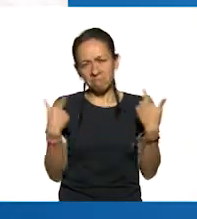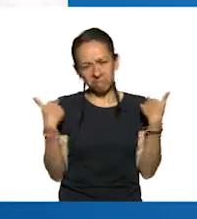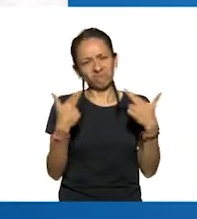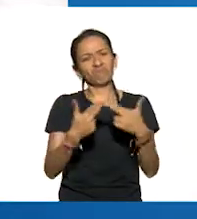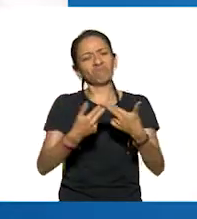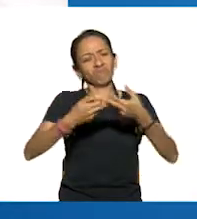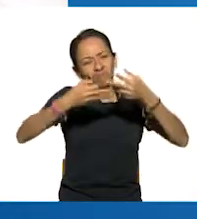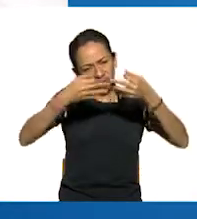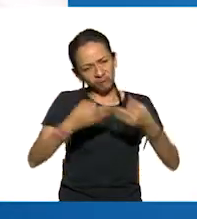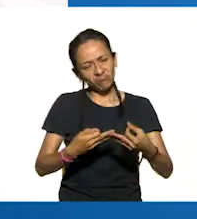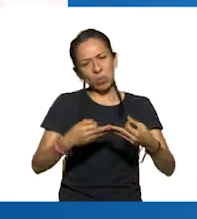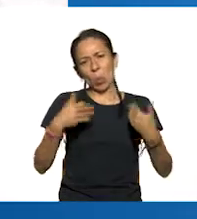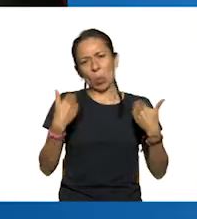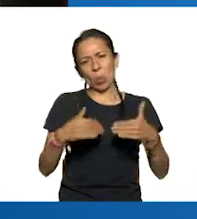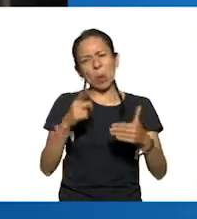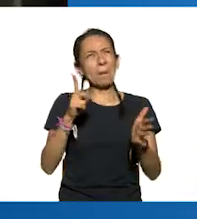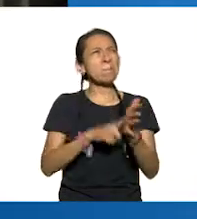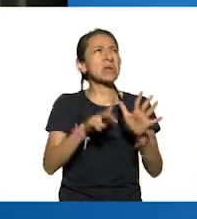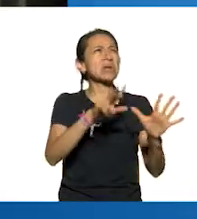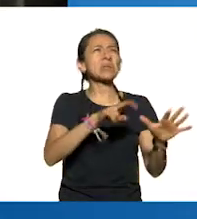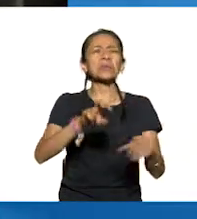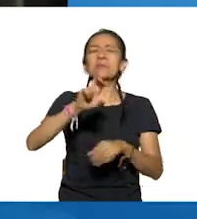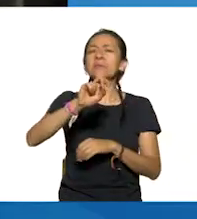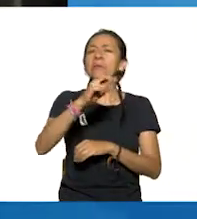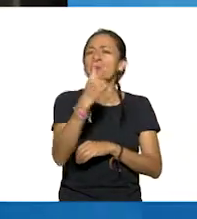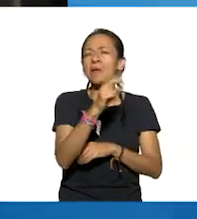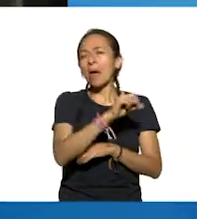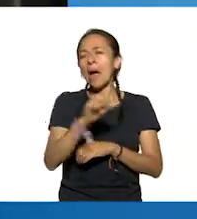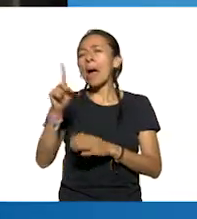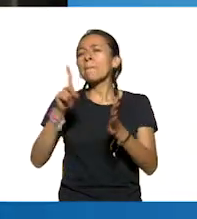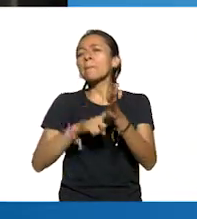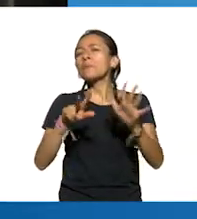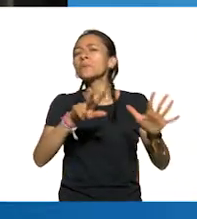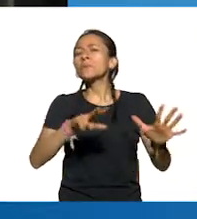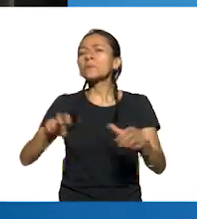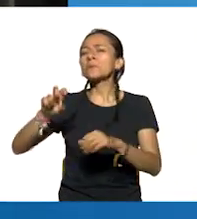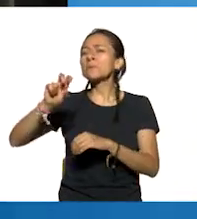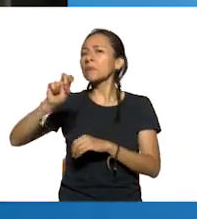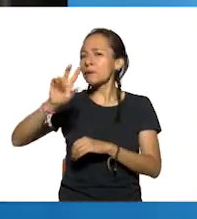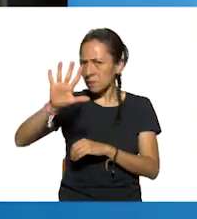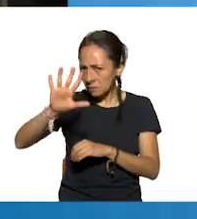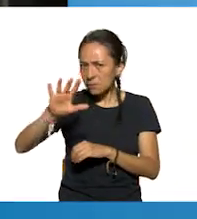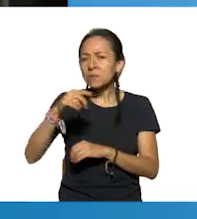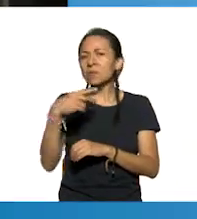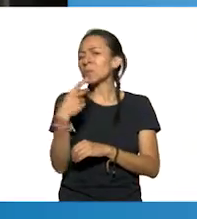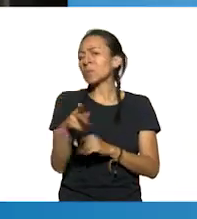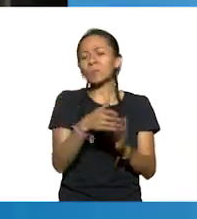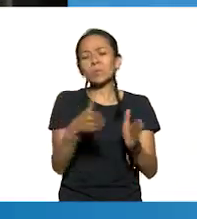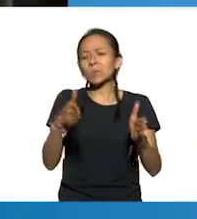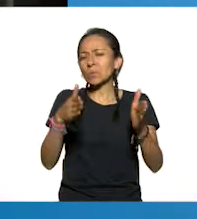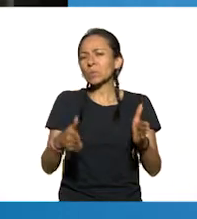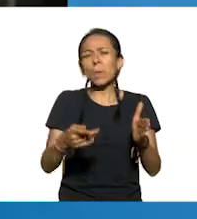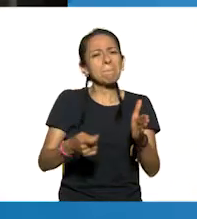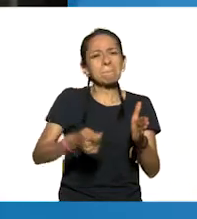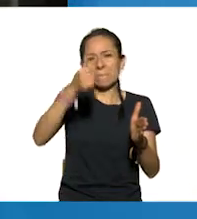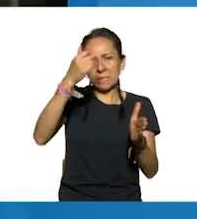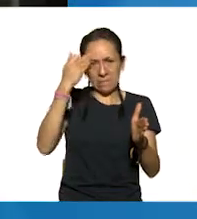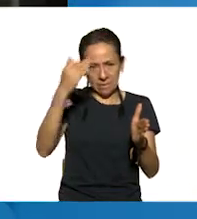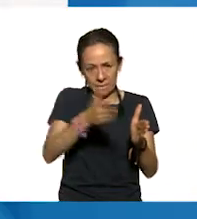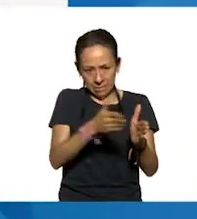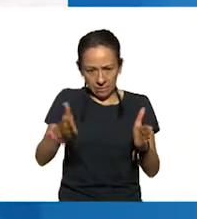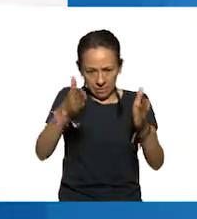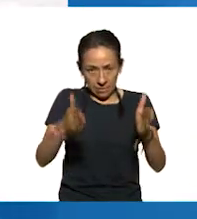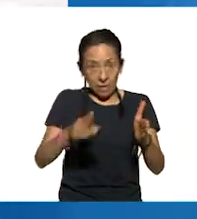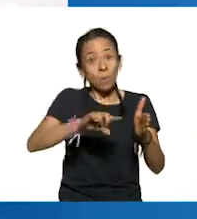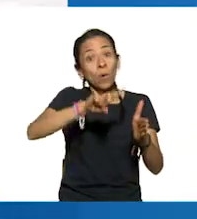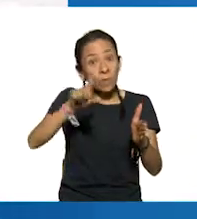esclarecido. De 1832 a 1835 fue su primer periodo Otro más fue